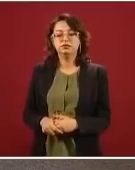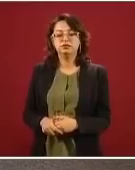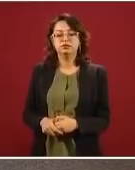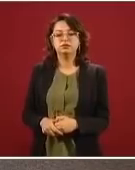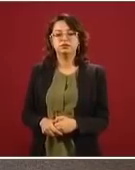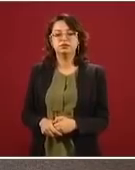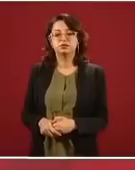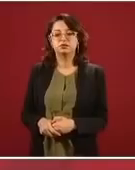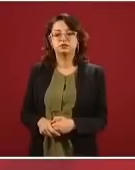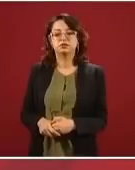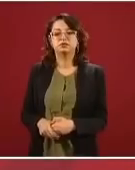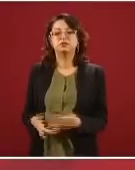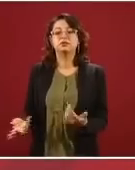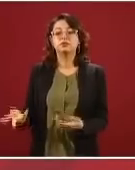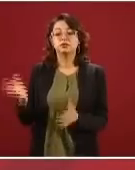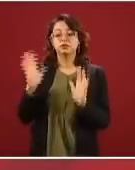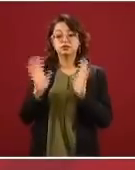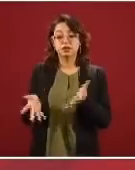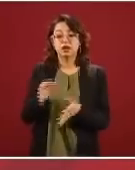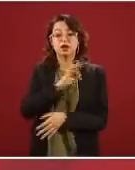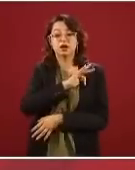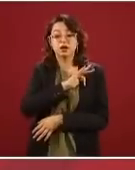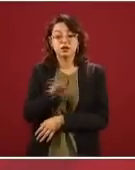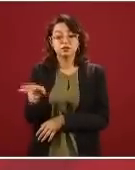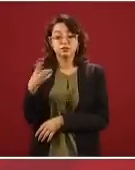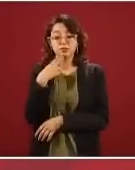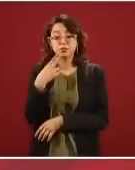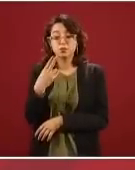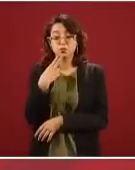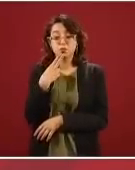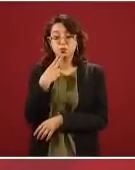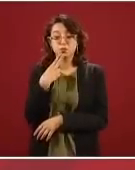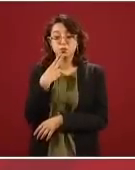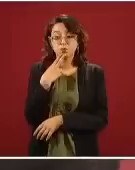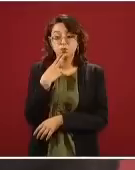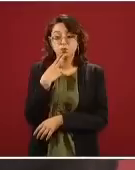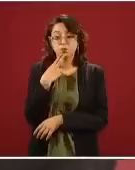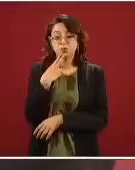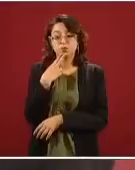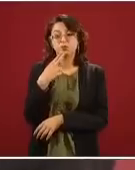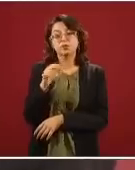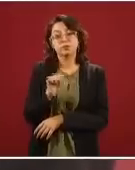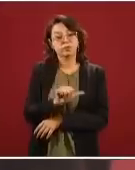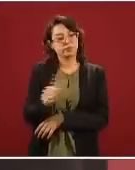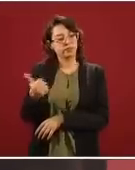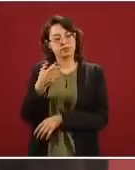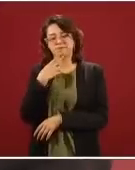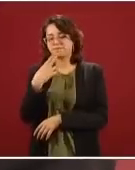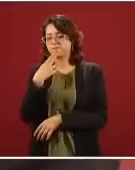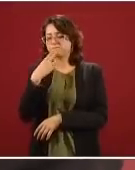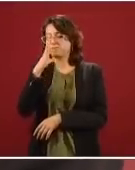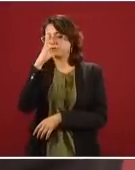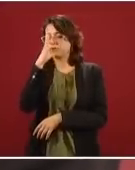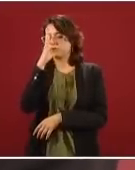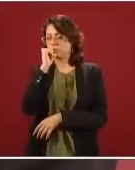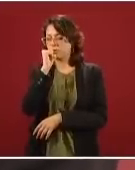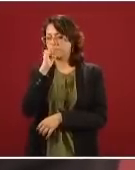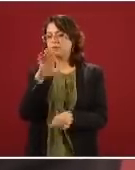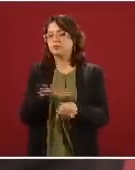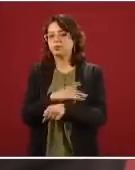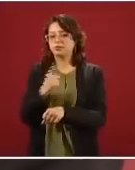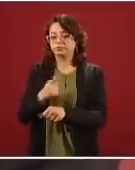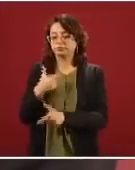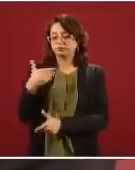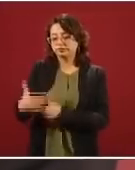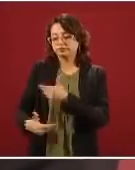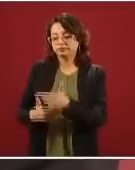una cantidad que ya se puede disponer, ¿sí?, y otra que está en proceso, porque